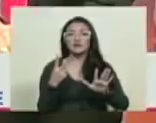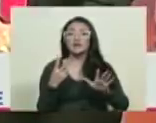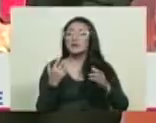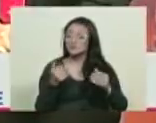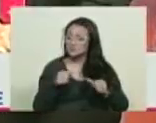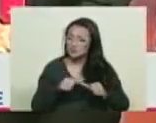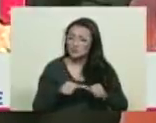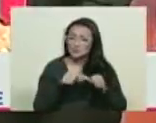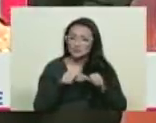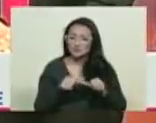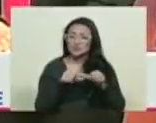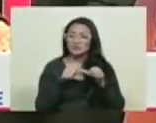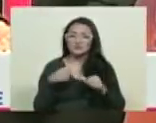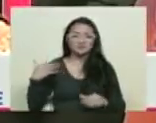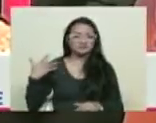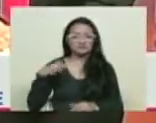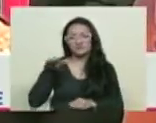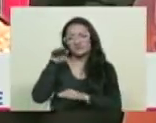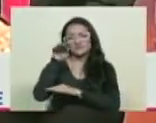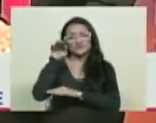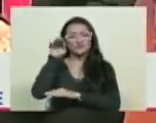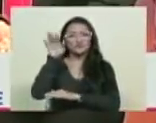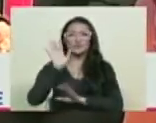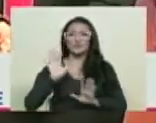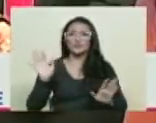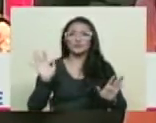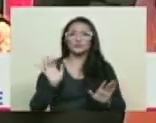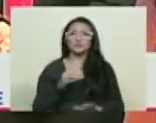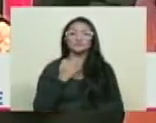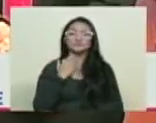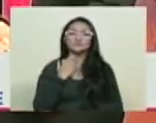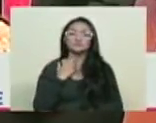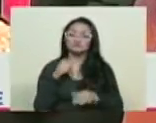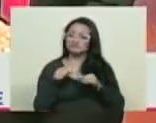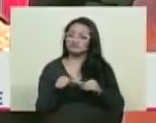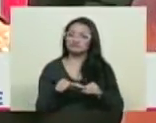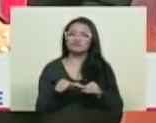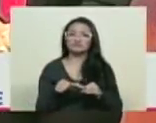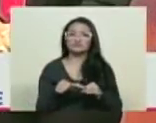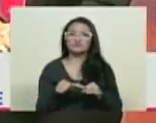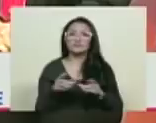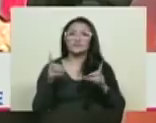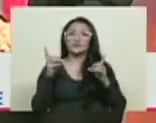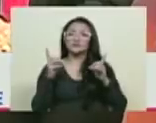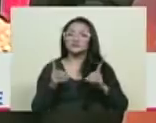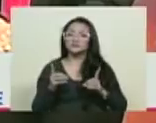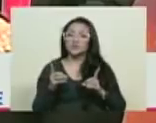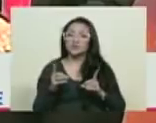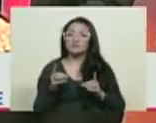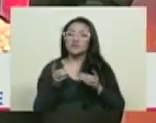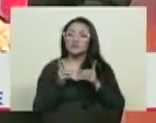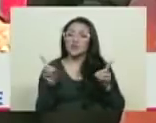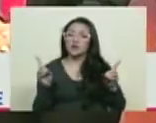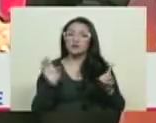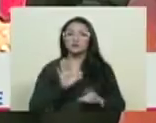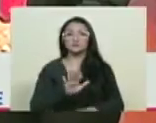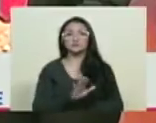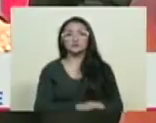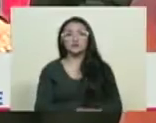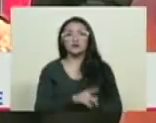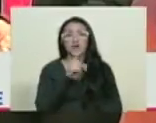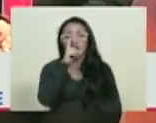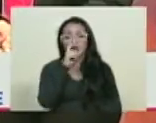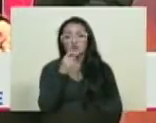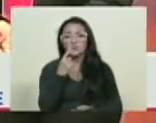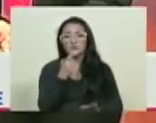por las décadas y los siglos que estén por venir decidimos vamos por la vida democrática en el año